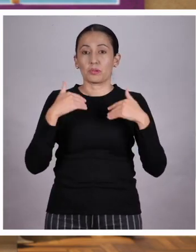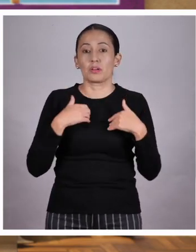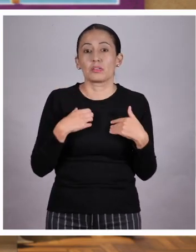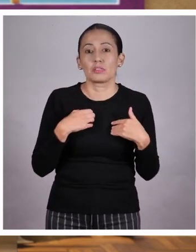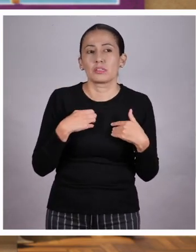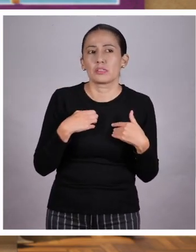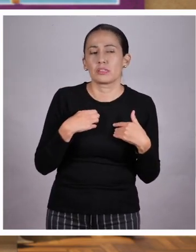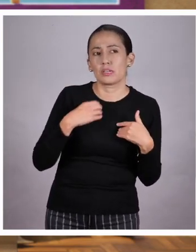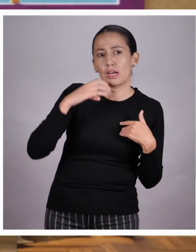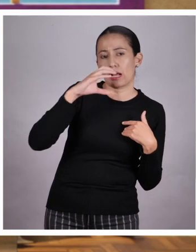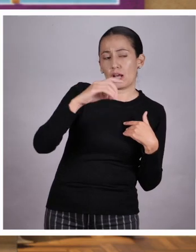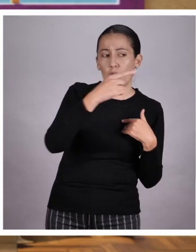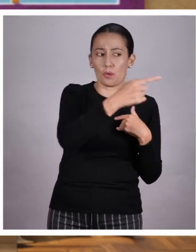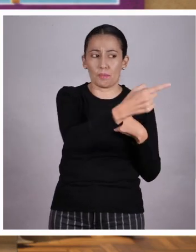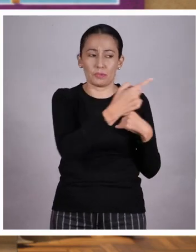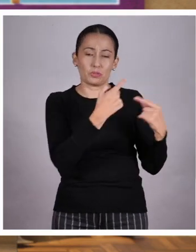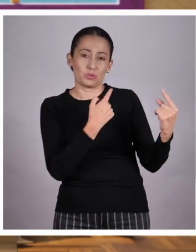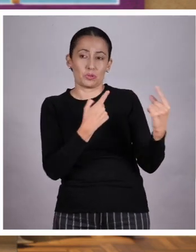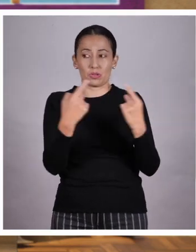o sea, como tú y yo.